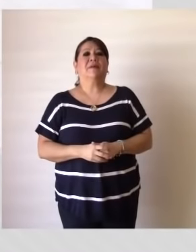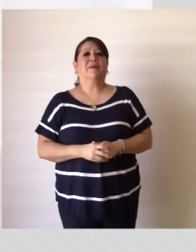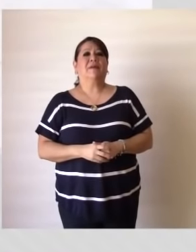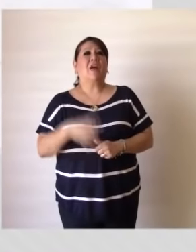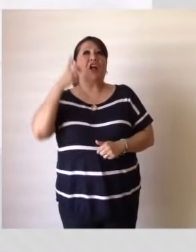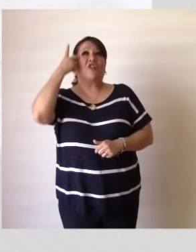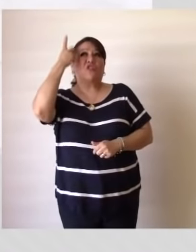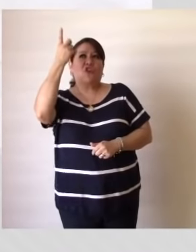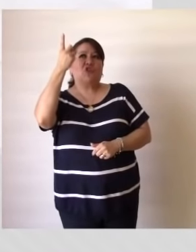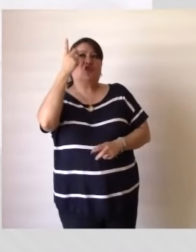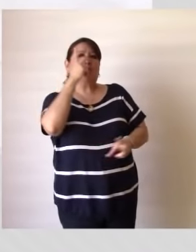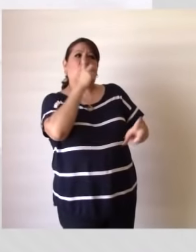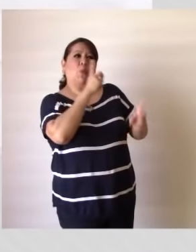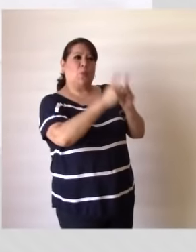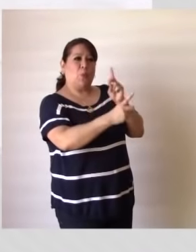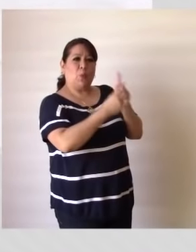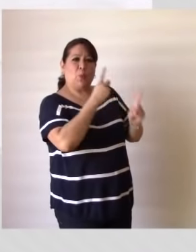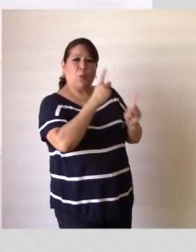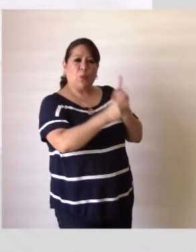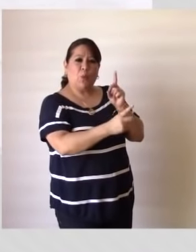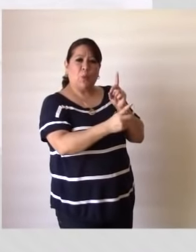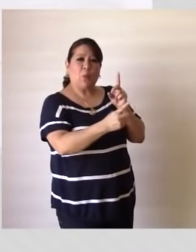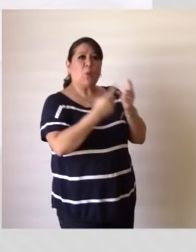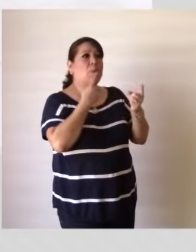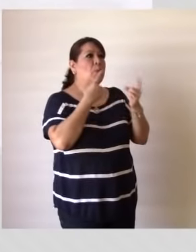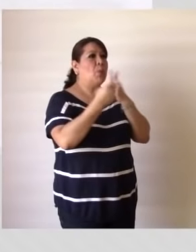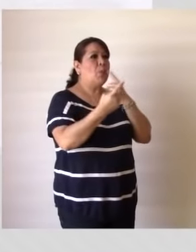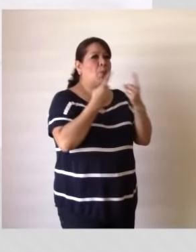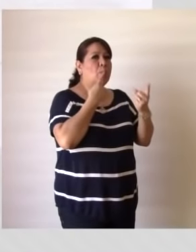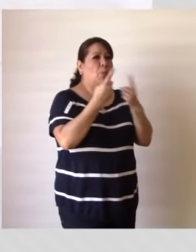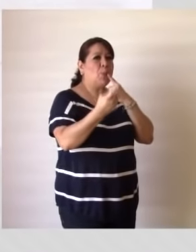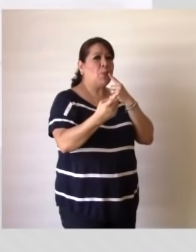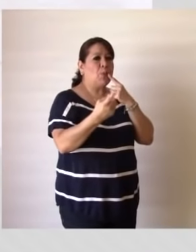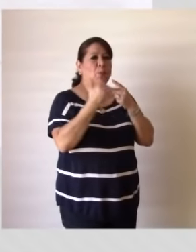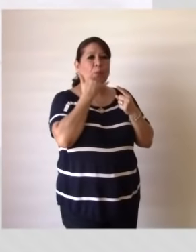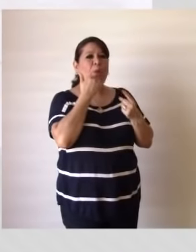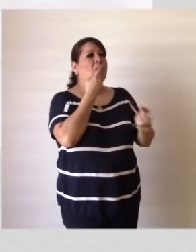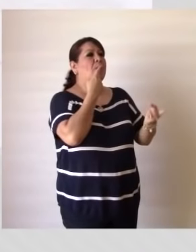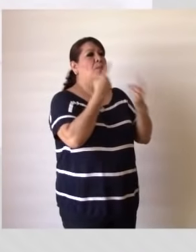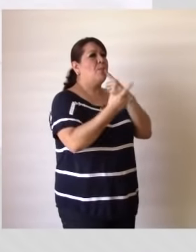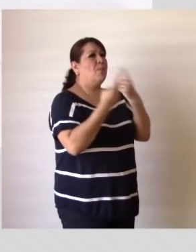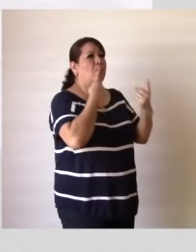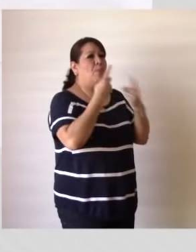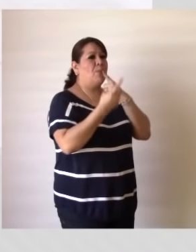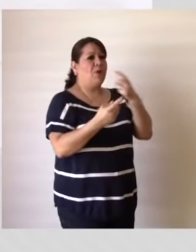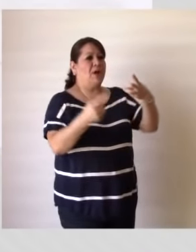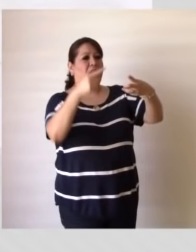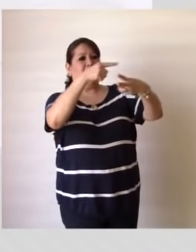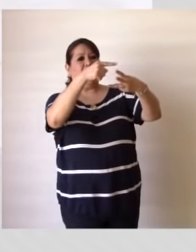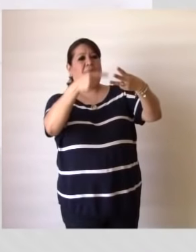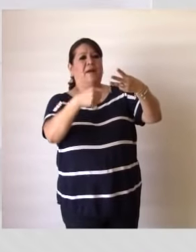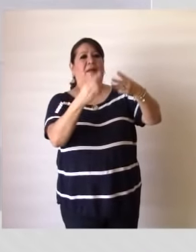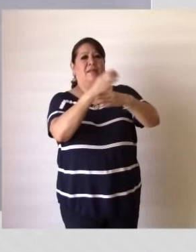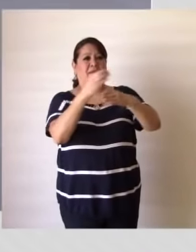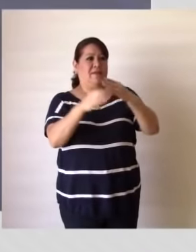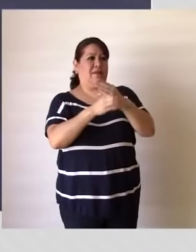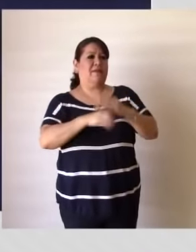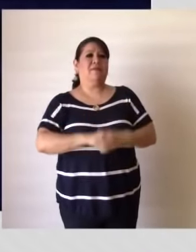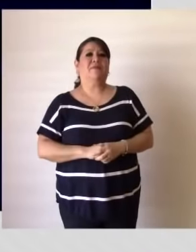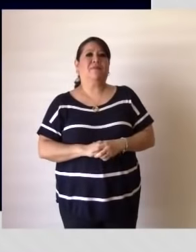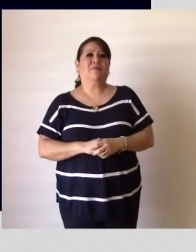está basado precisamente en estos tres puntos vamos a estudiar cada uno de ellos primero